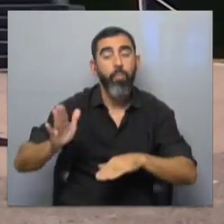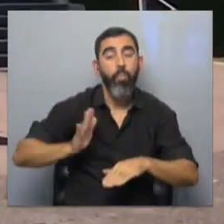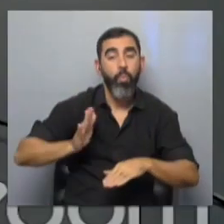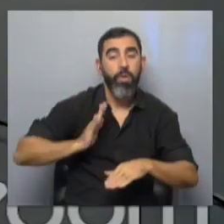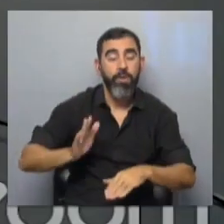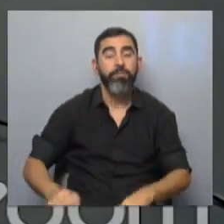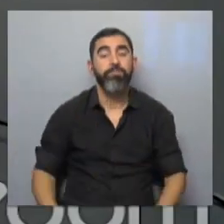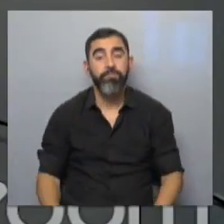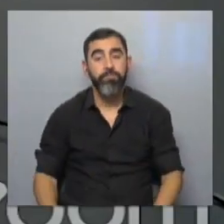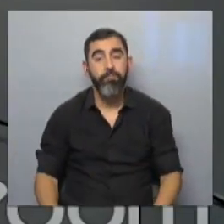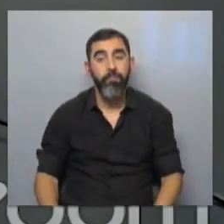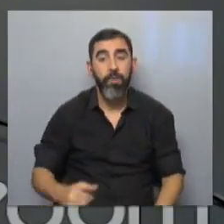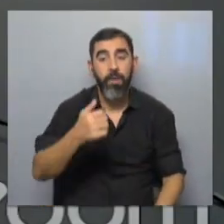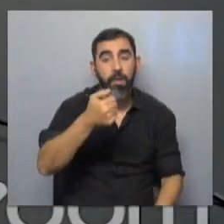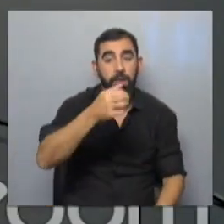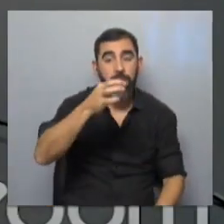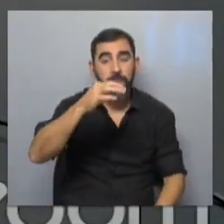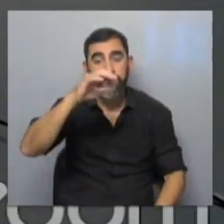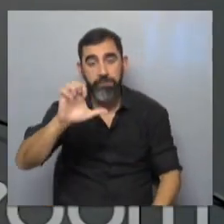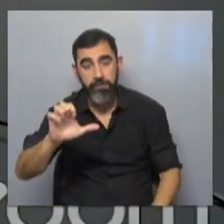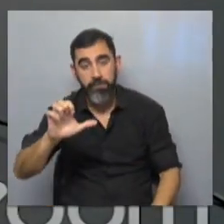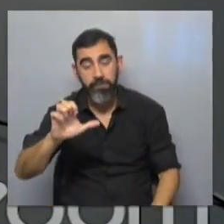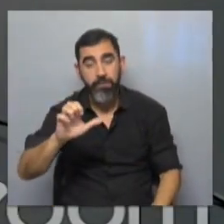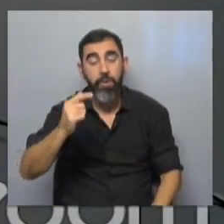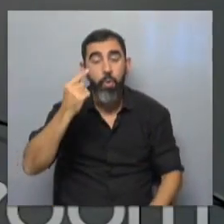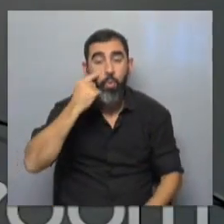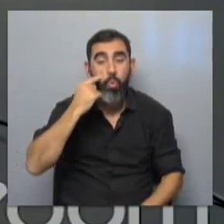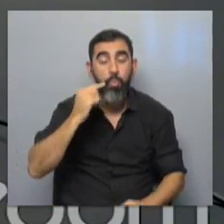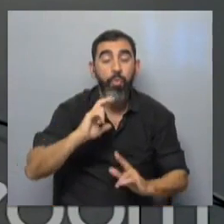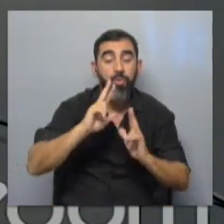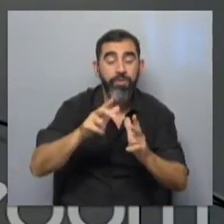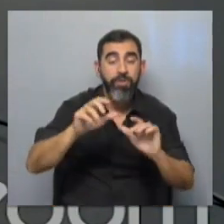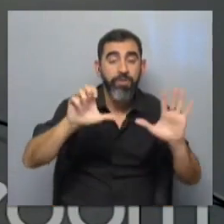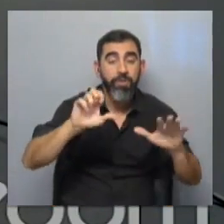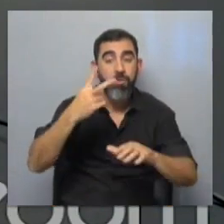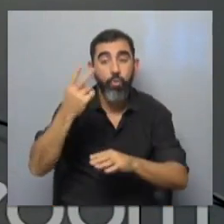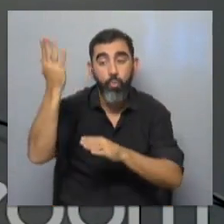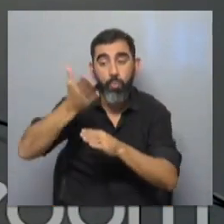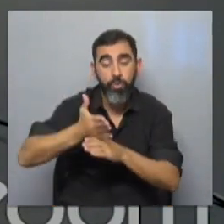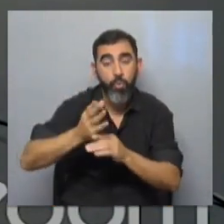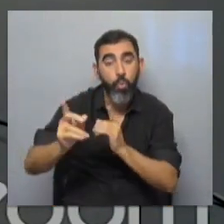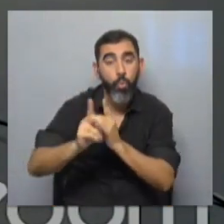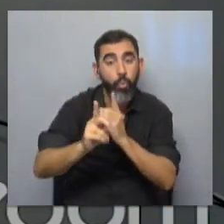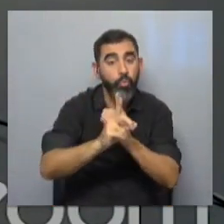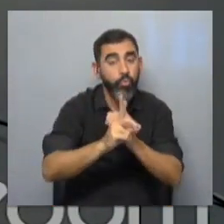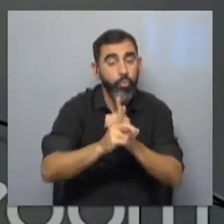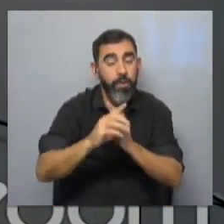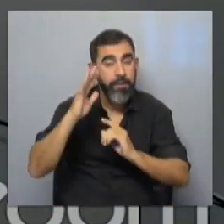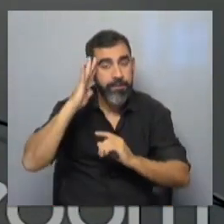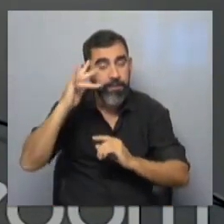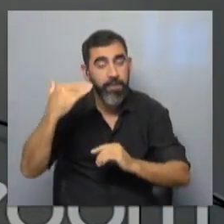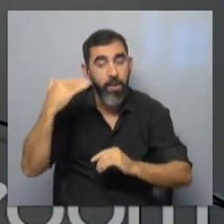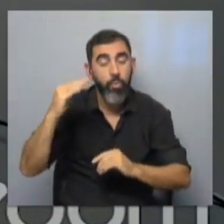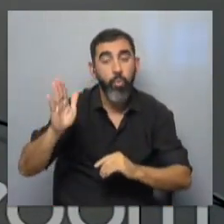mujeres. En ACE, los números nos indican que el 62% de las consultas de psiquiatría de adulto corresponde